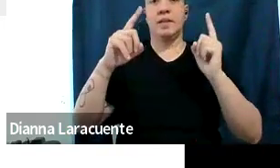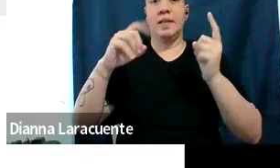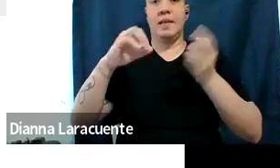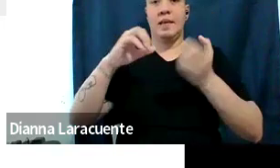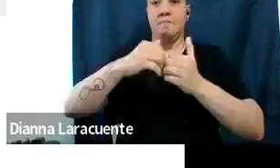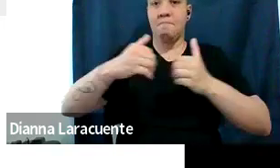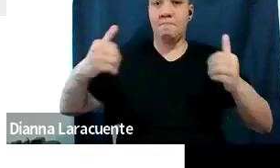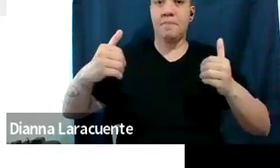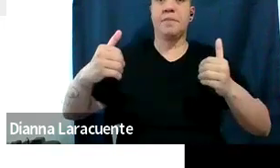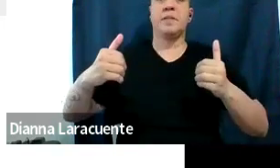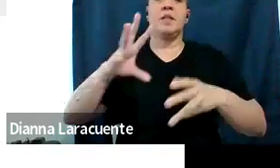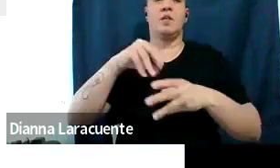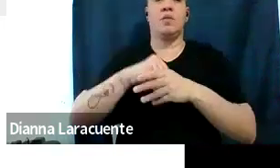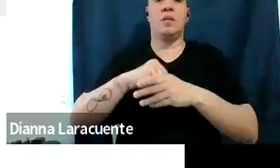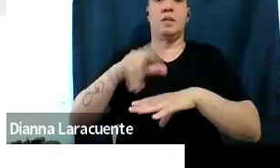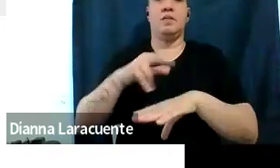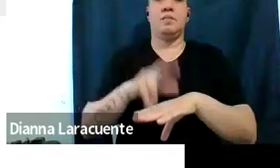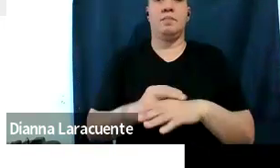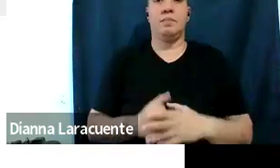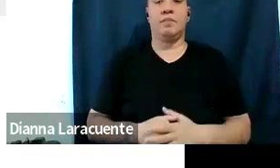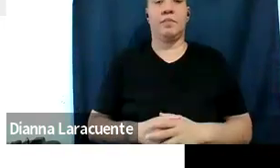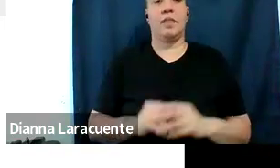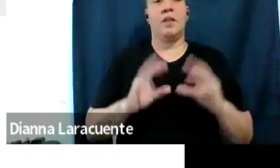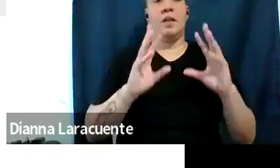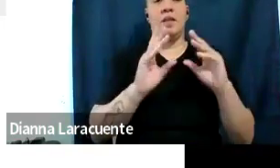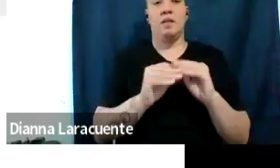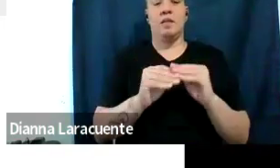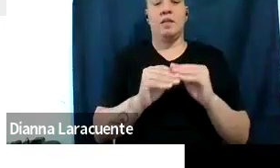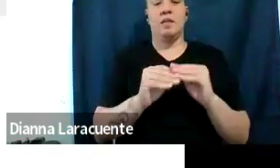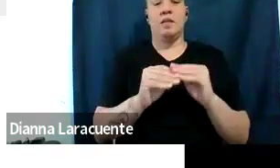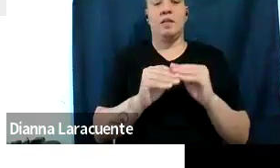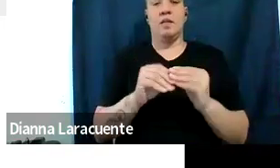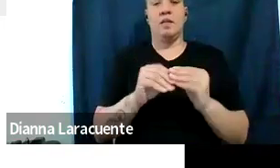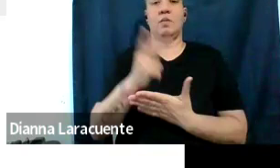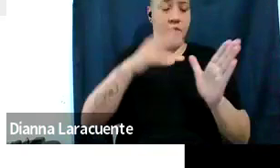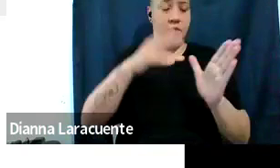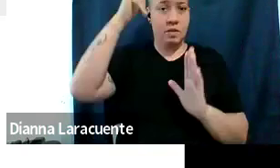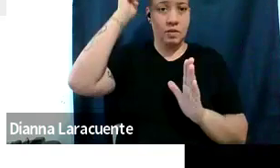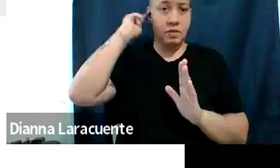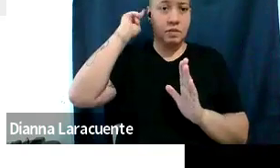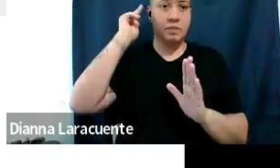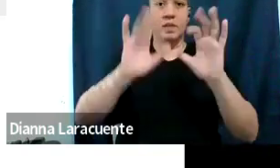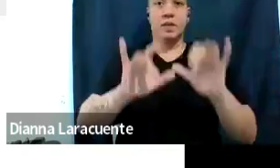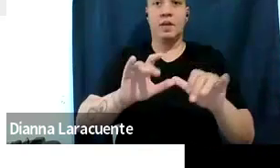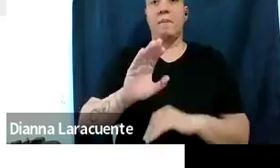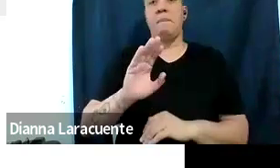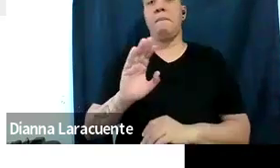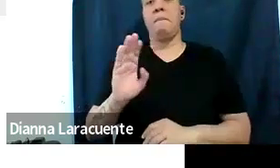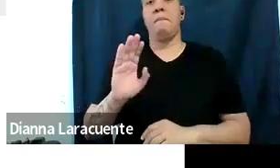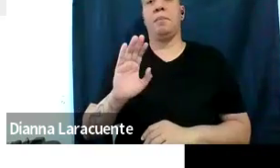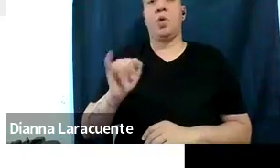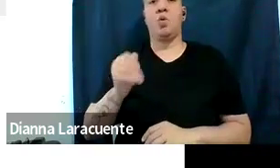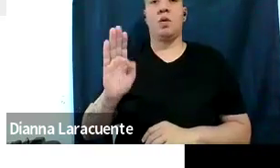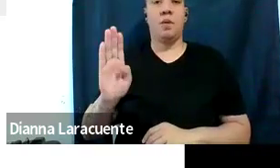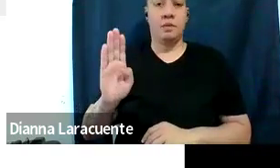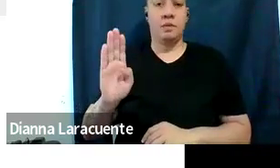posible dentro de la unidad nacional. La Asamblea aprobó el plan de Ponce que redactó Valdoriotti. Dicho documento impresionó al